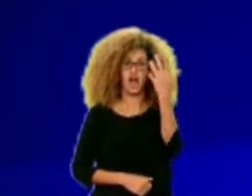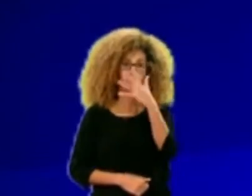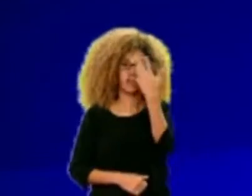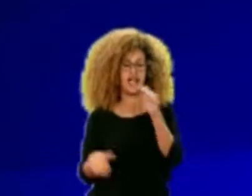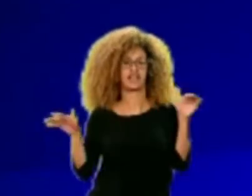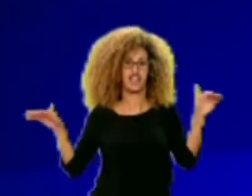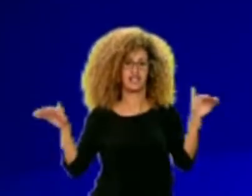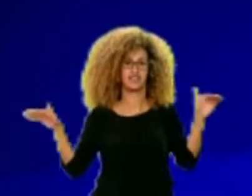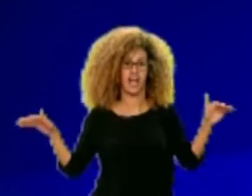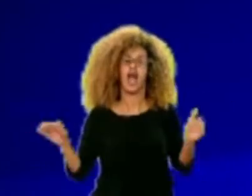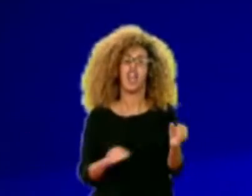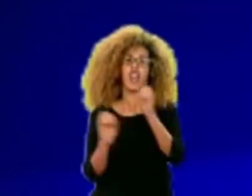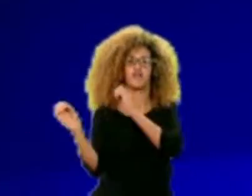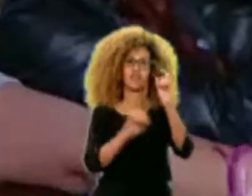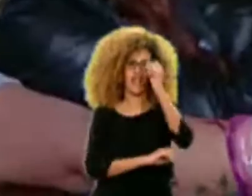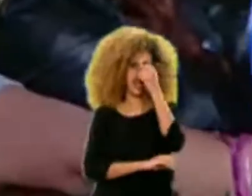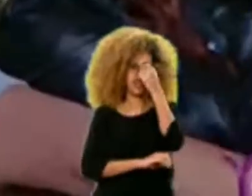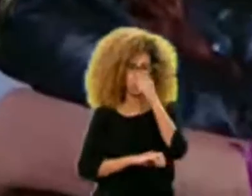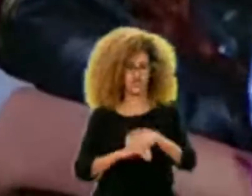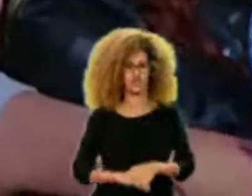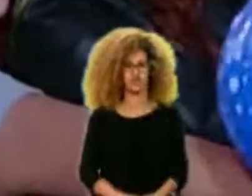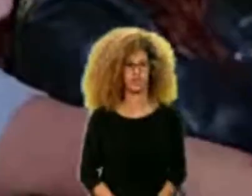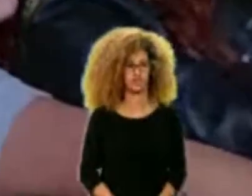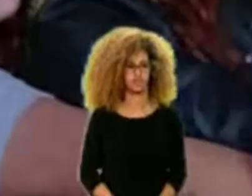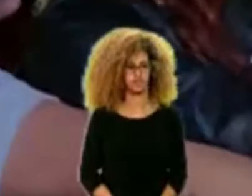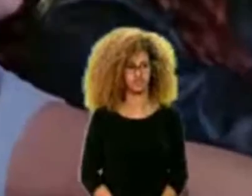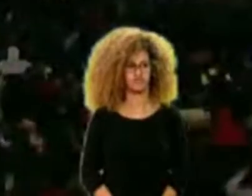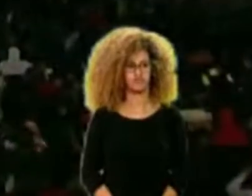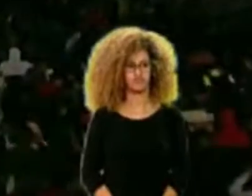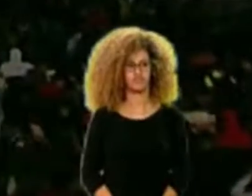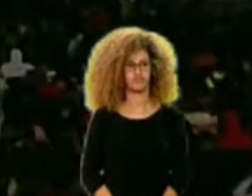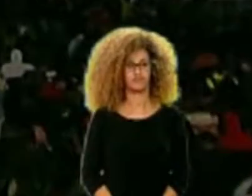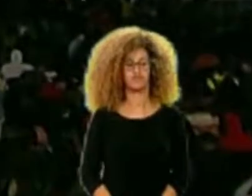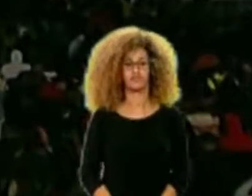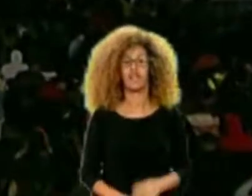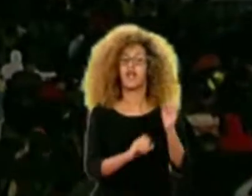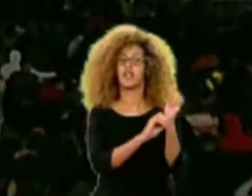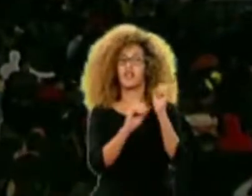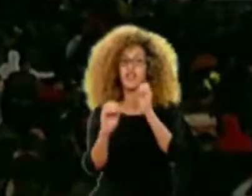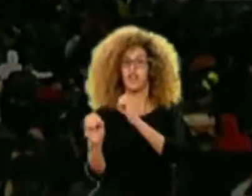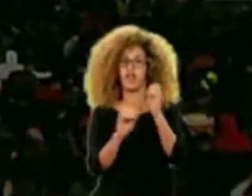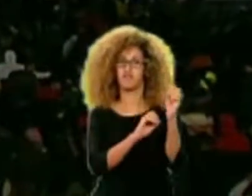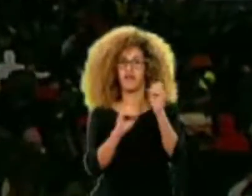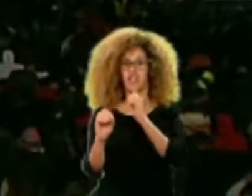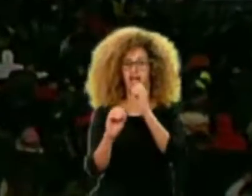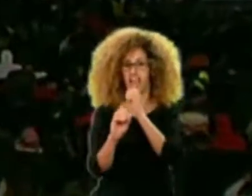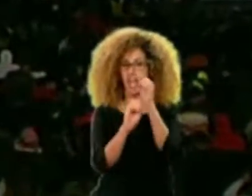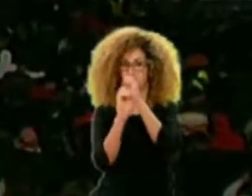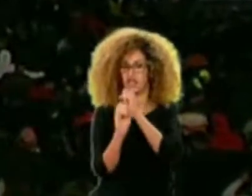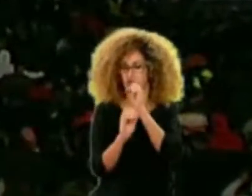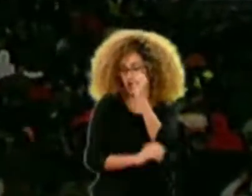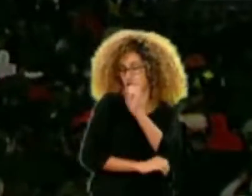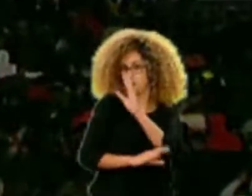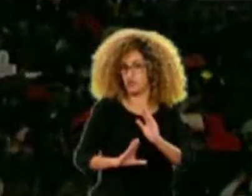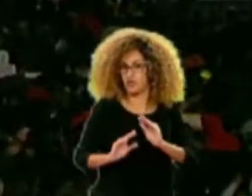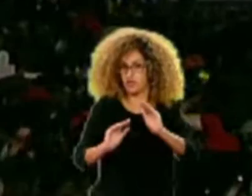¡Los Legañosos! Es otra de las murgas que su himno se convierte en canciones del